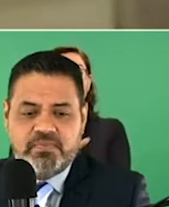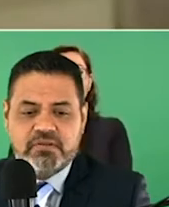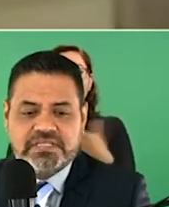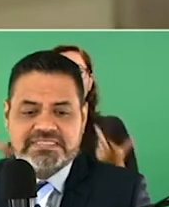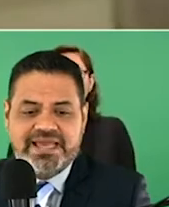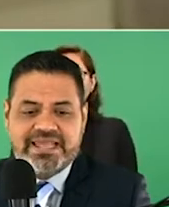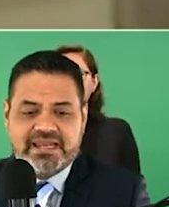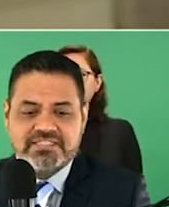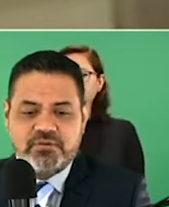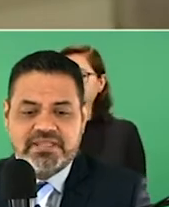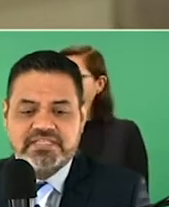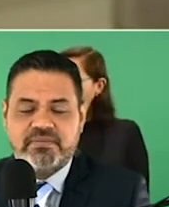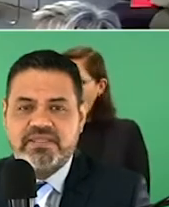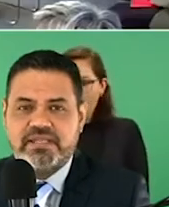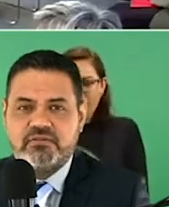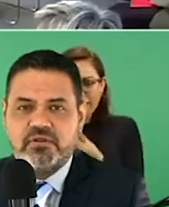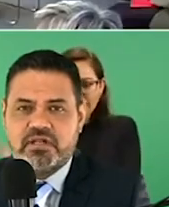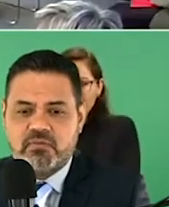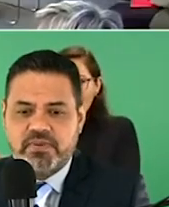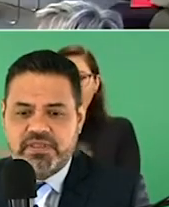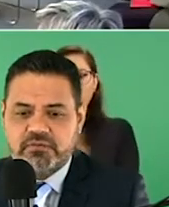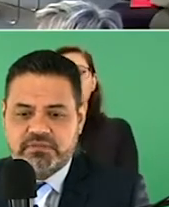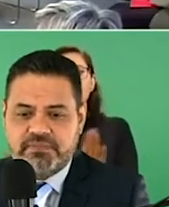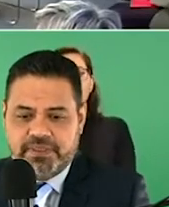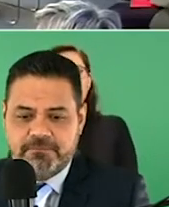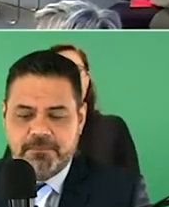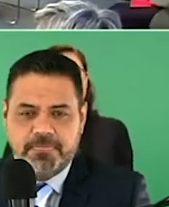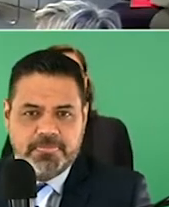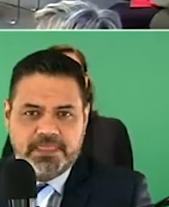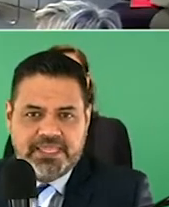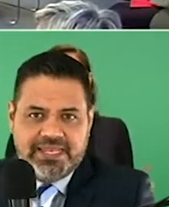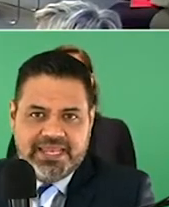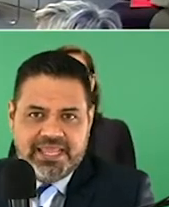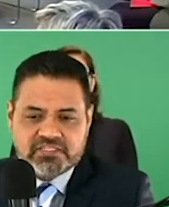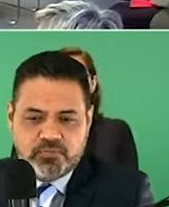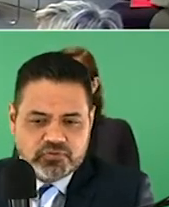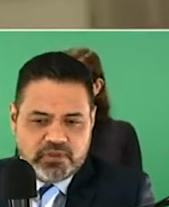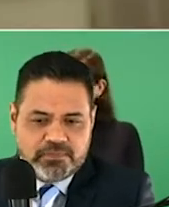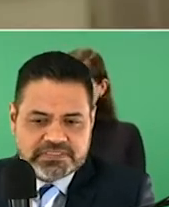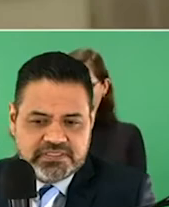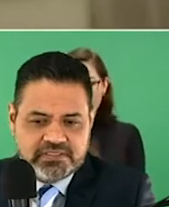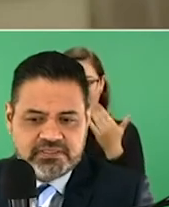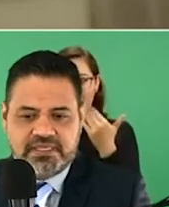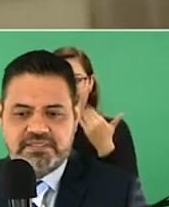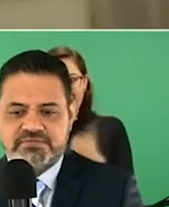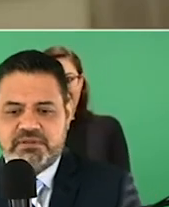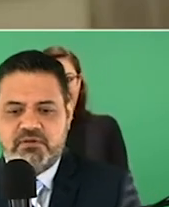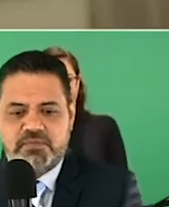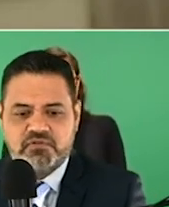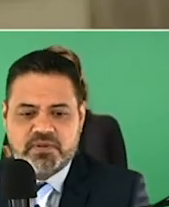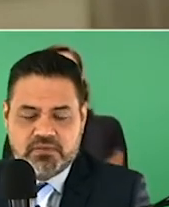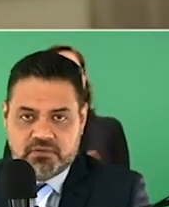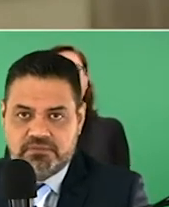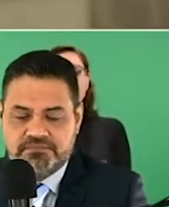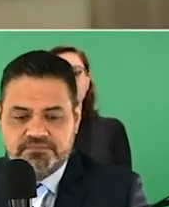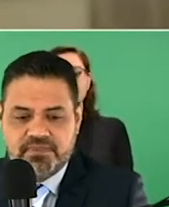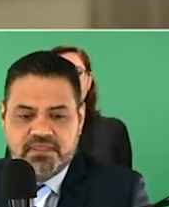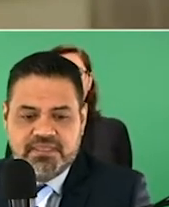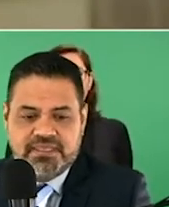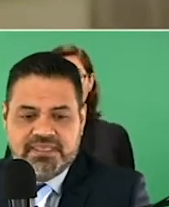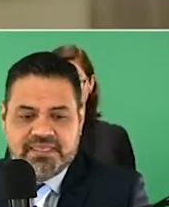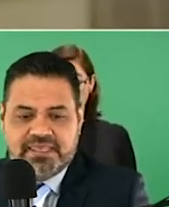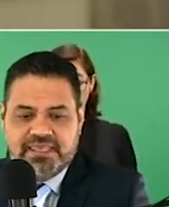El periodista Ernesto Ledesma, director de Rompeviento TV, le expuso al presidente Andrés Manuel López Obrador